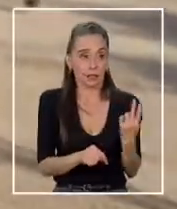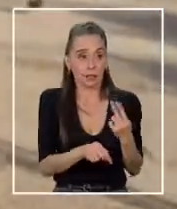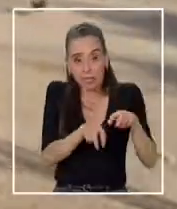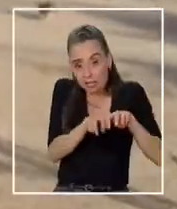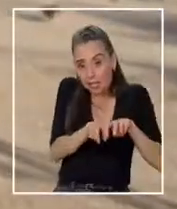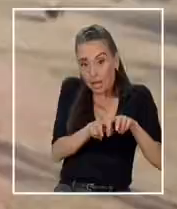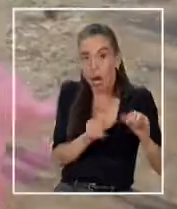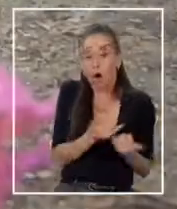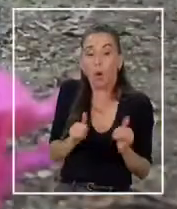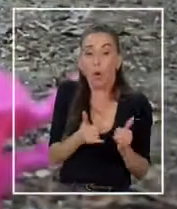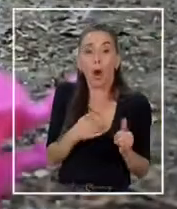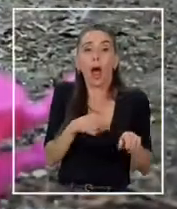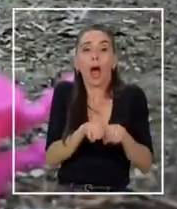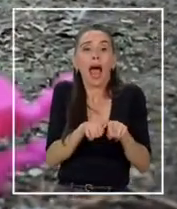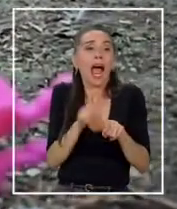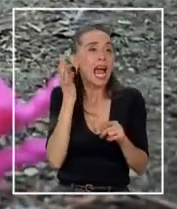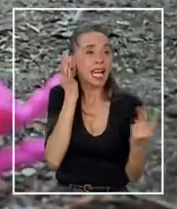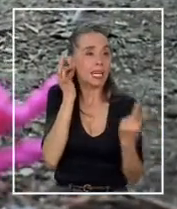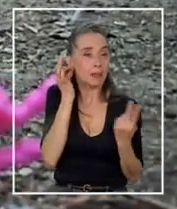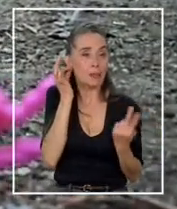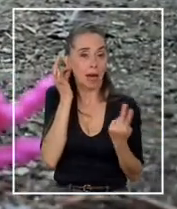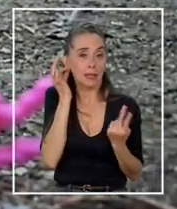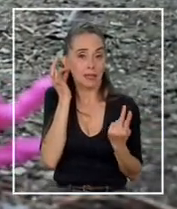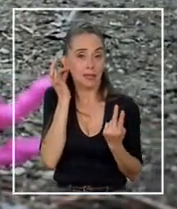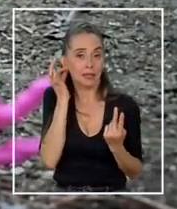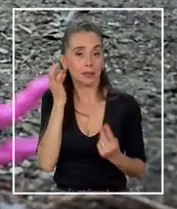Aquí nos quedamos jugando con mi hermana.